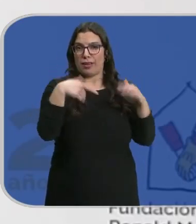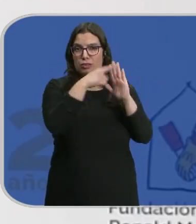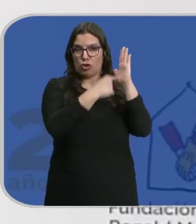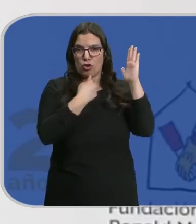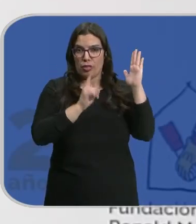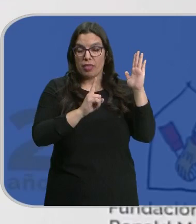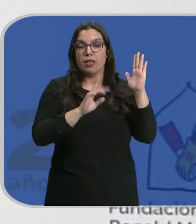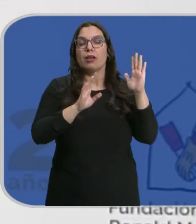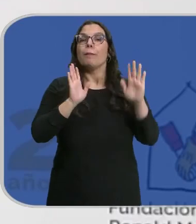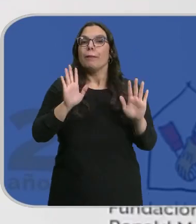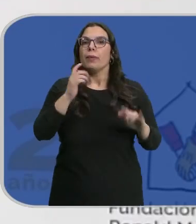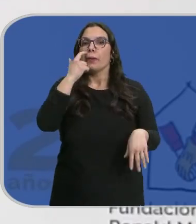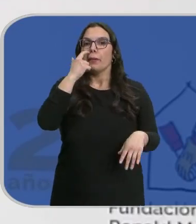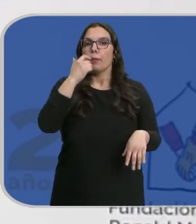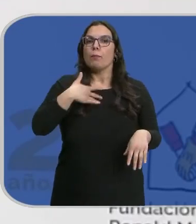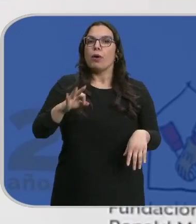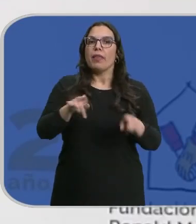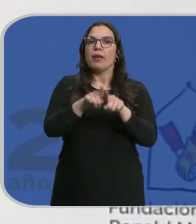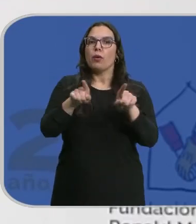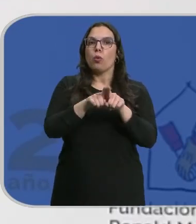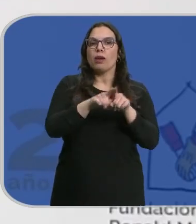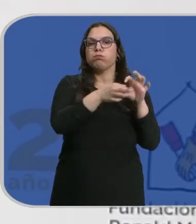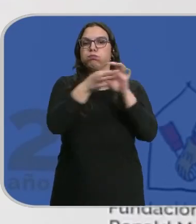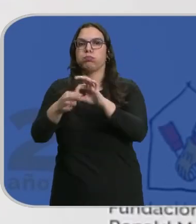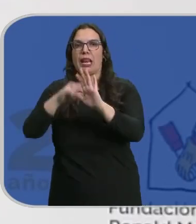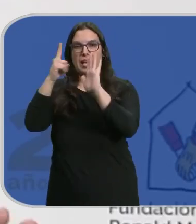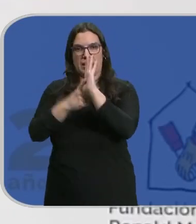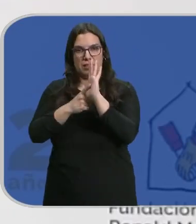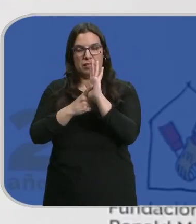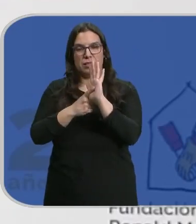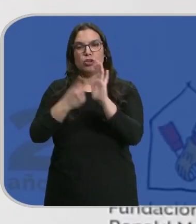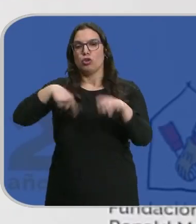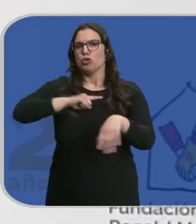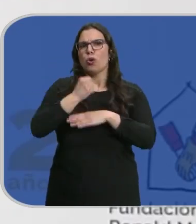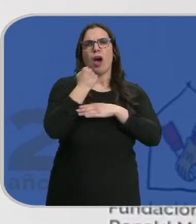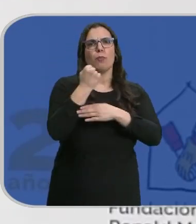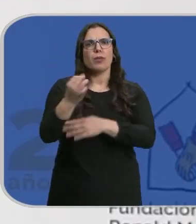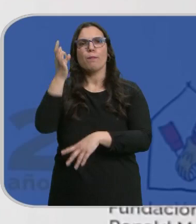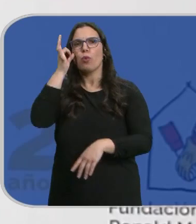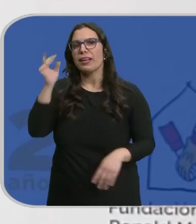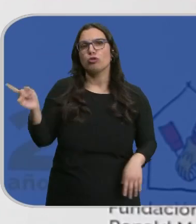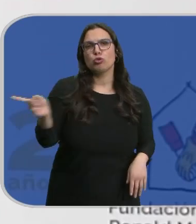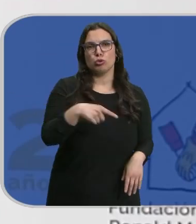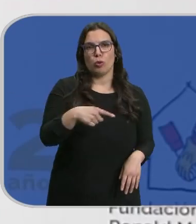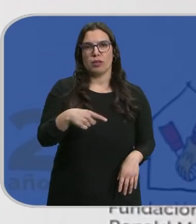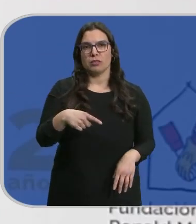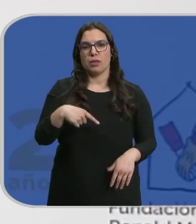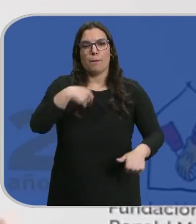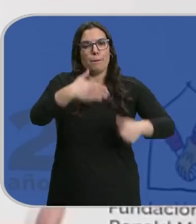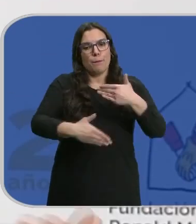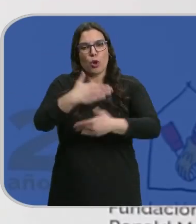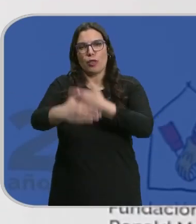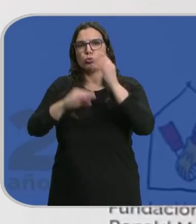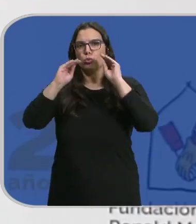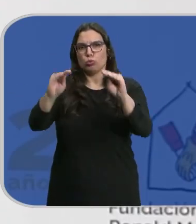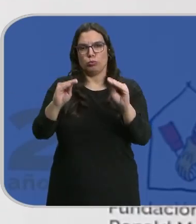puede solo adoptar de acuerdo con la legislación. Vamos a apoyar a todas las mujeres en sus procesos